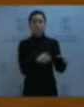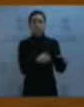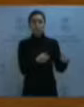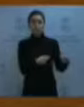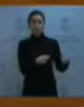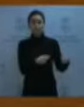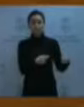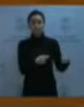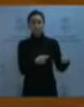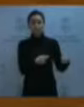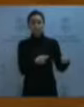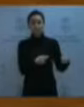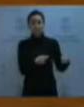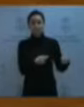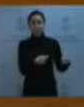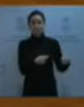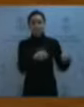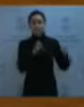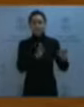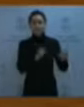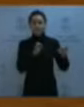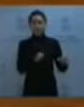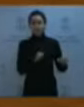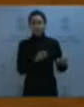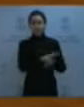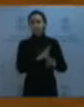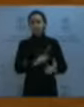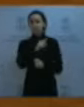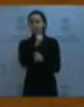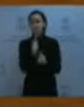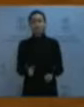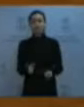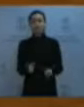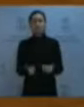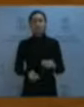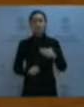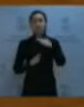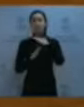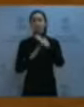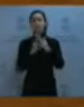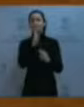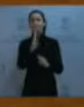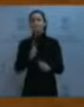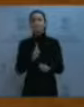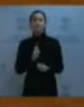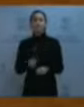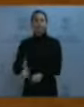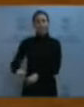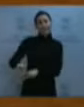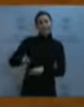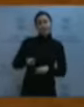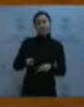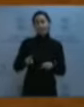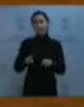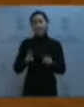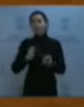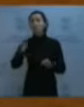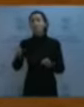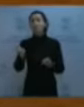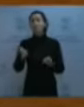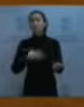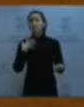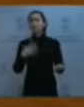se ciega, abocas el presupuesto a que no salga, a que se devuelva. No han explorado ustedes ninguna otra